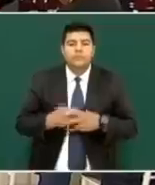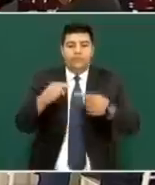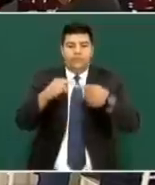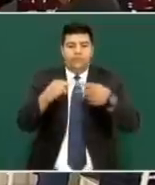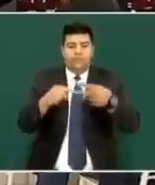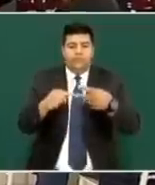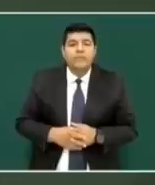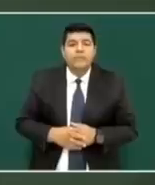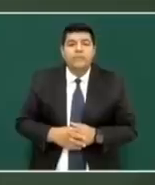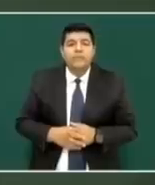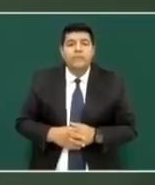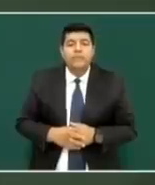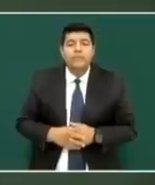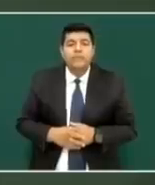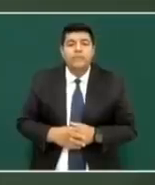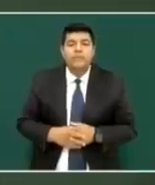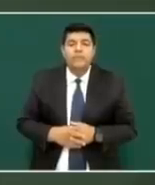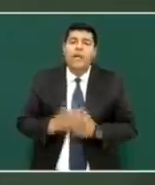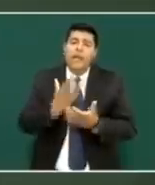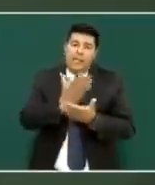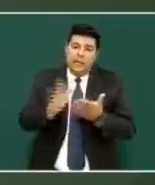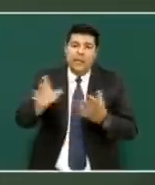es más con experiencia